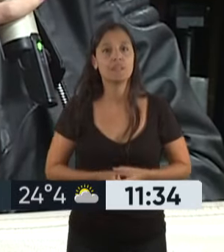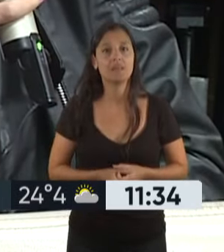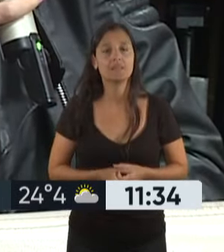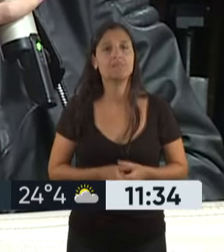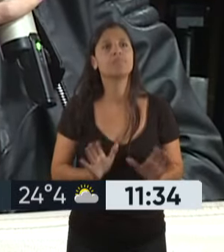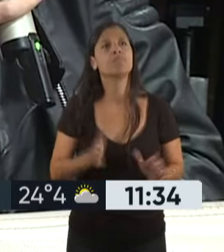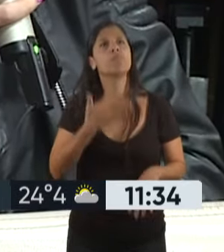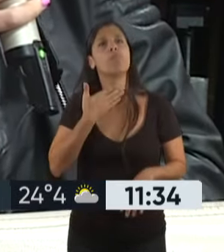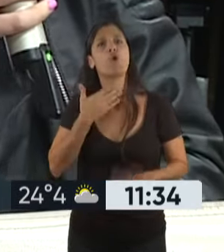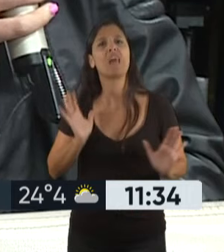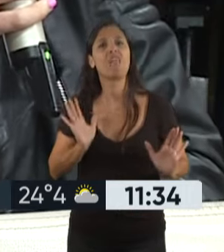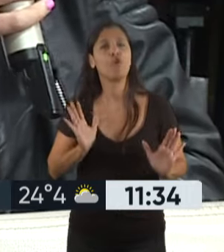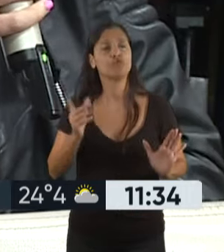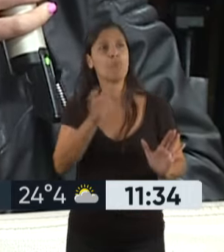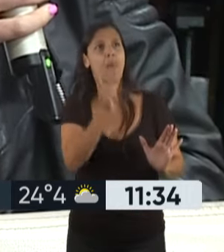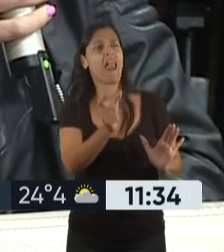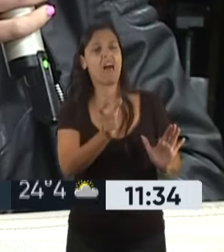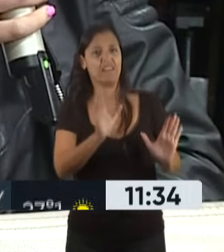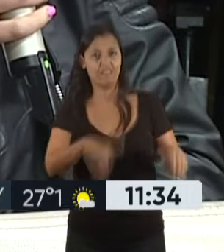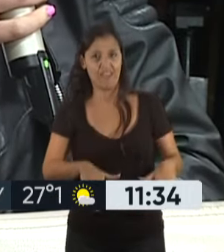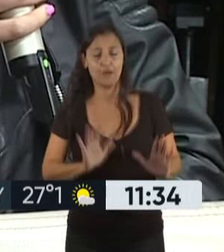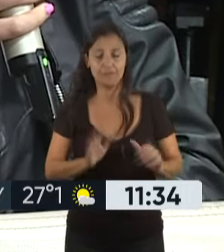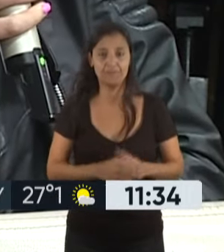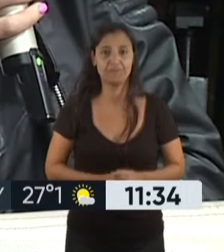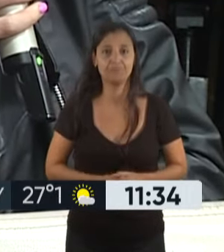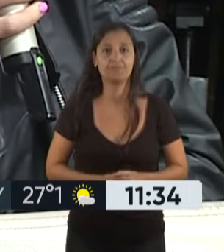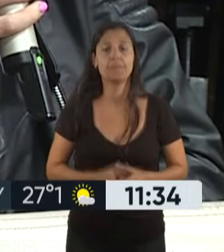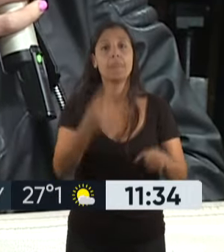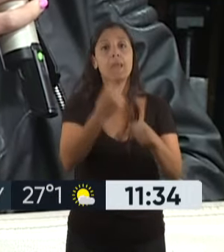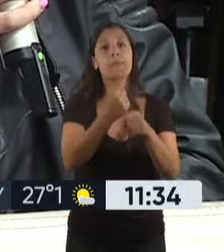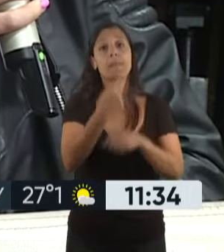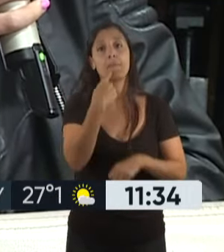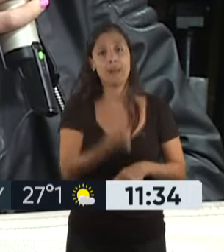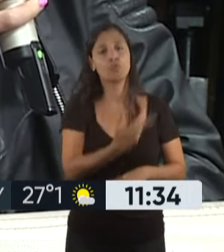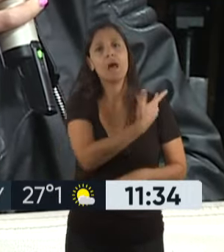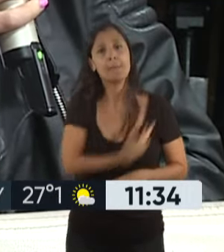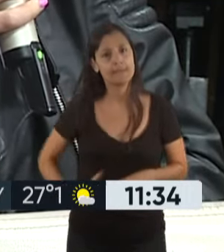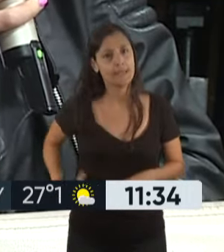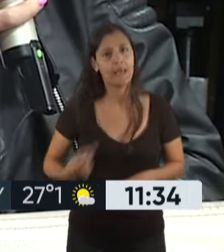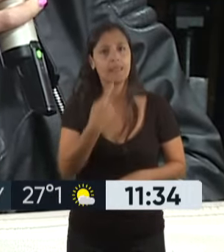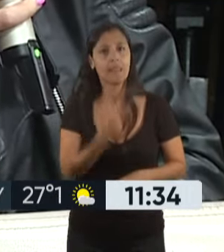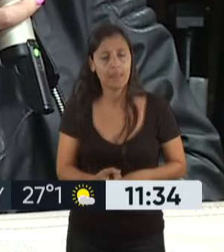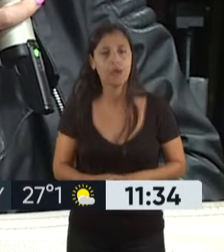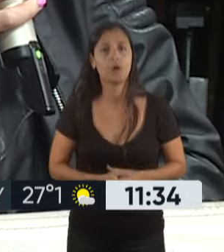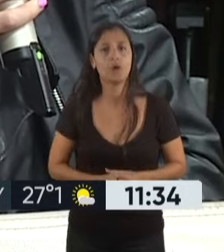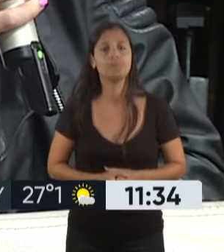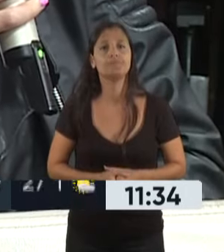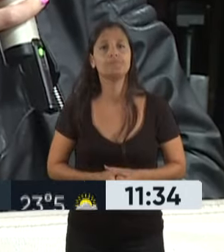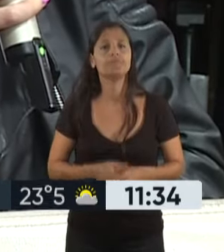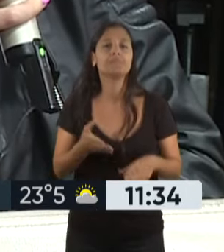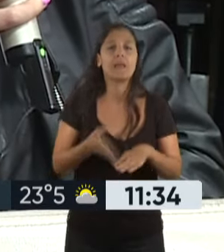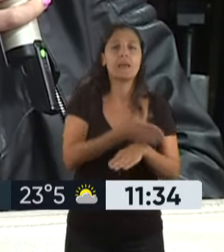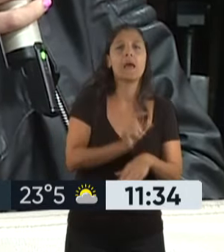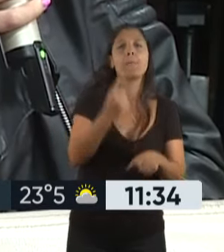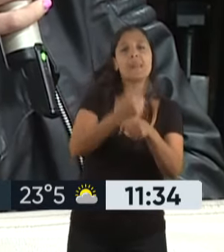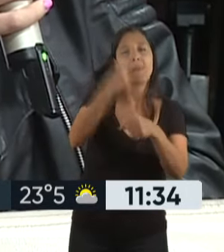portavoz no bueno la primera pregunta es el presidente dijo que el preacuerdo para llegar